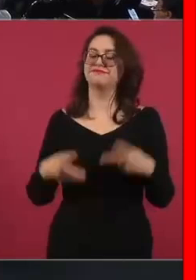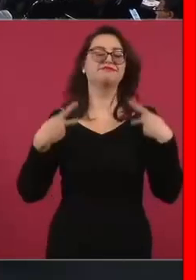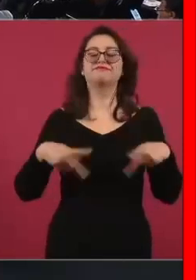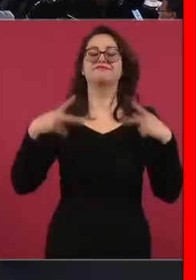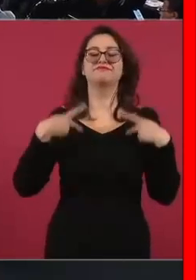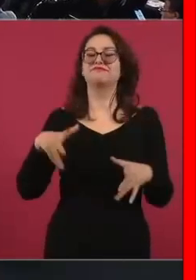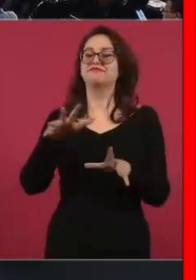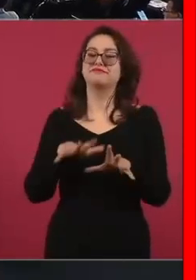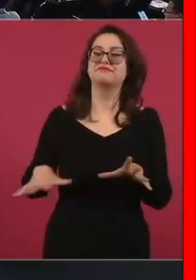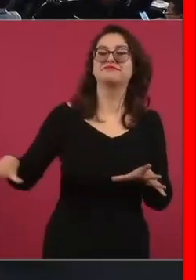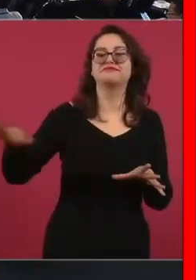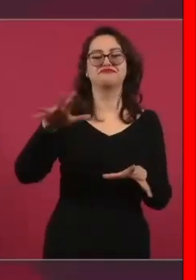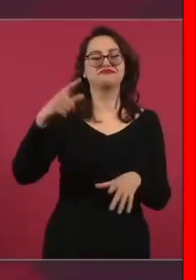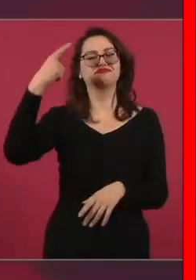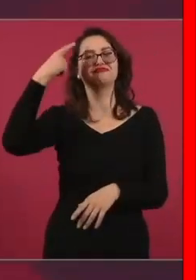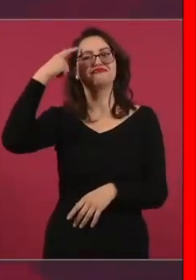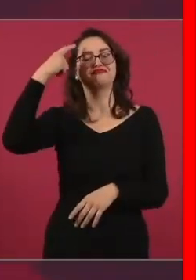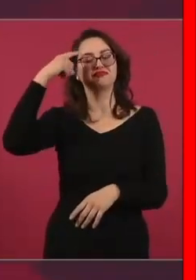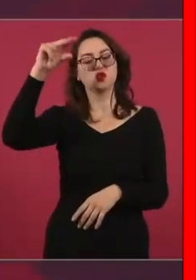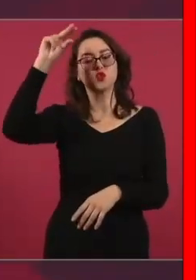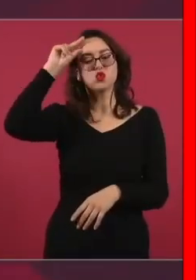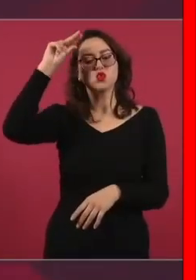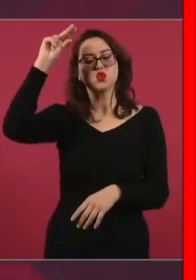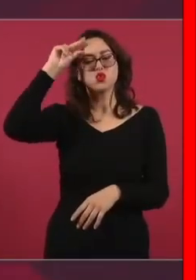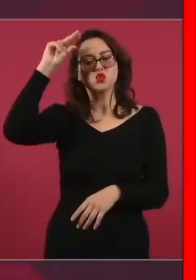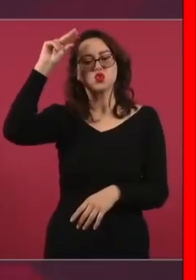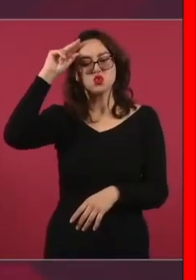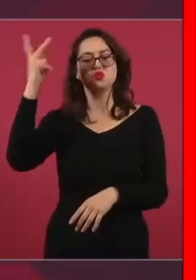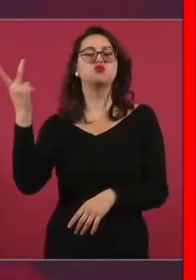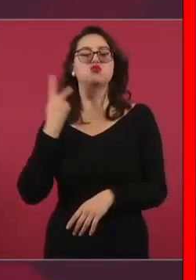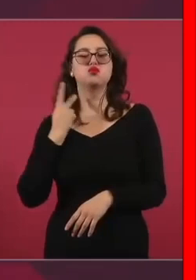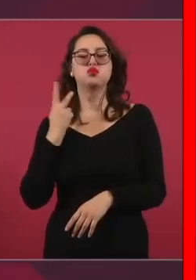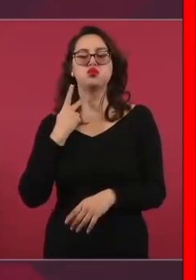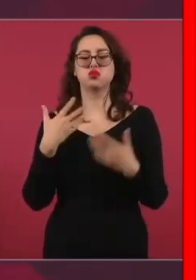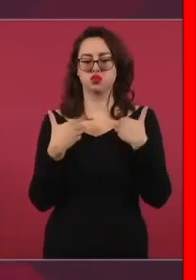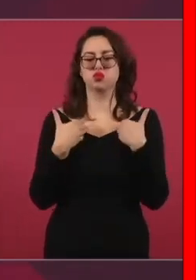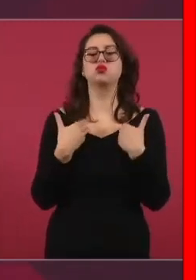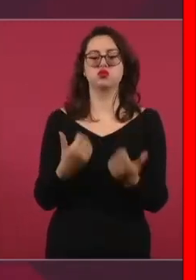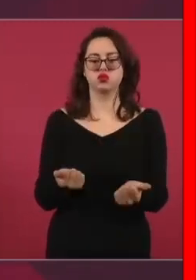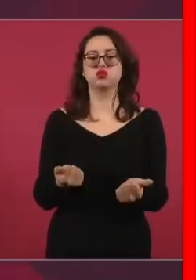es un pueblo sabio, es un pueblo muy politizado.